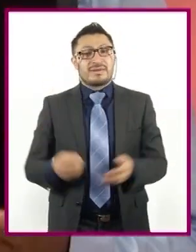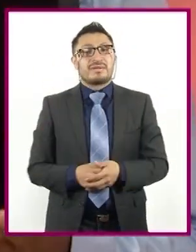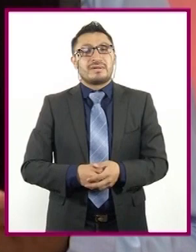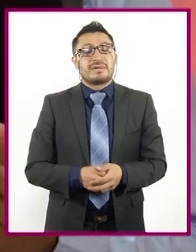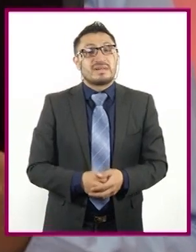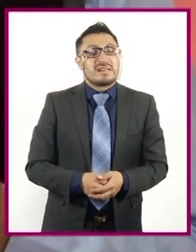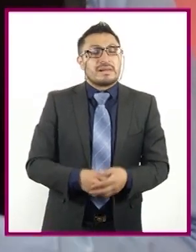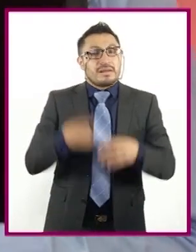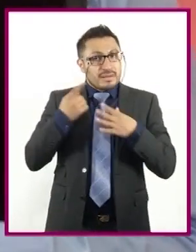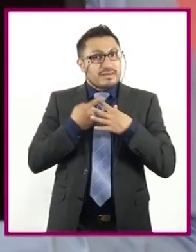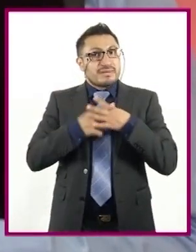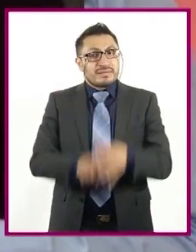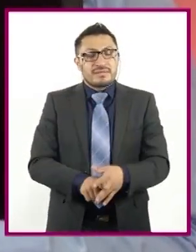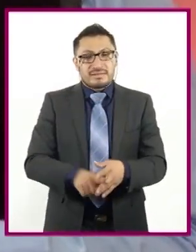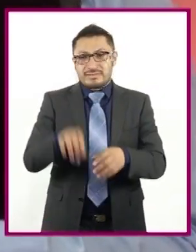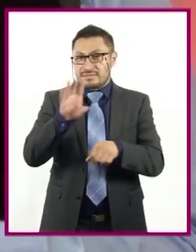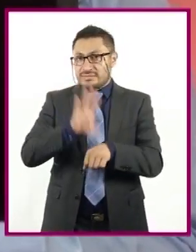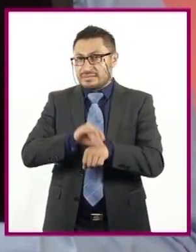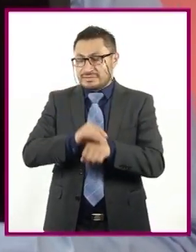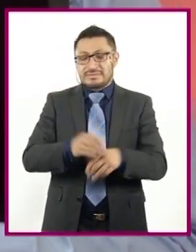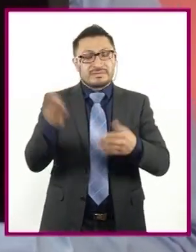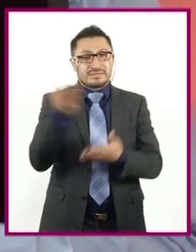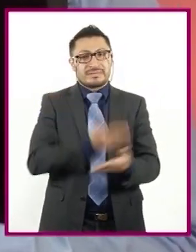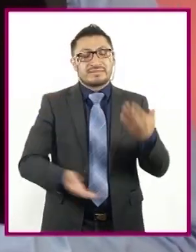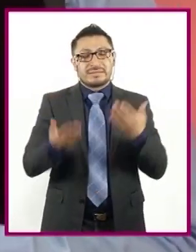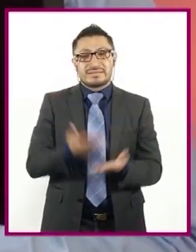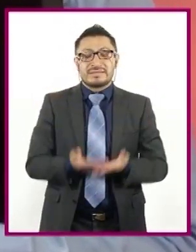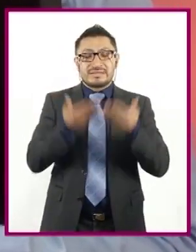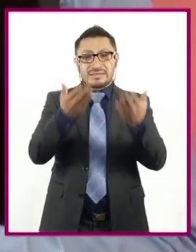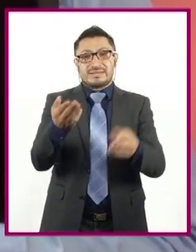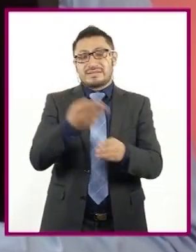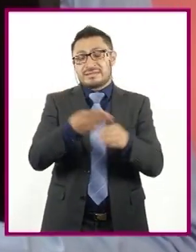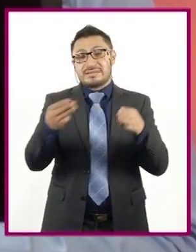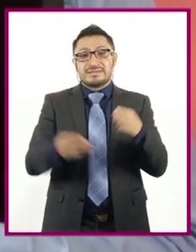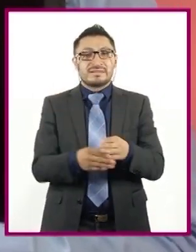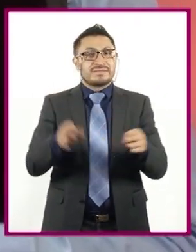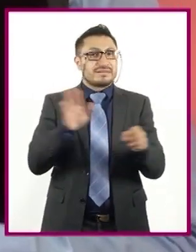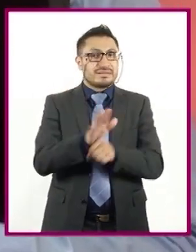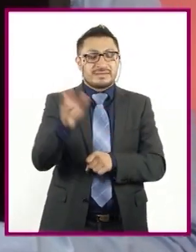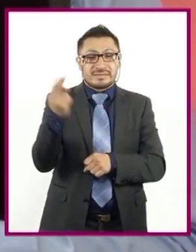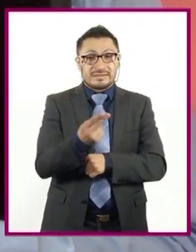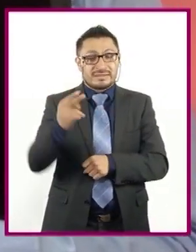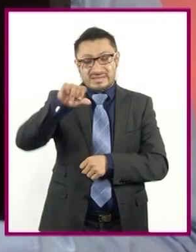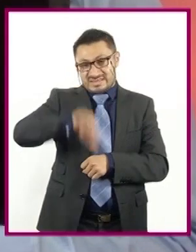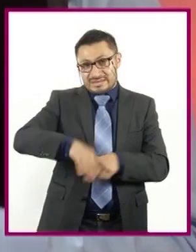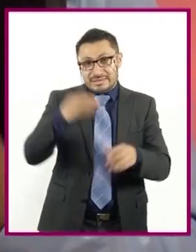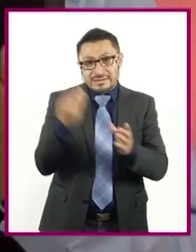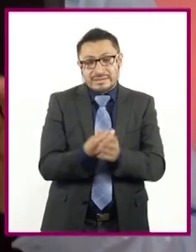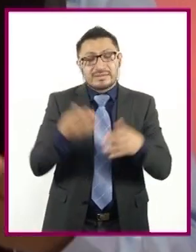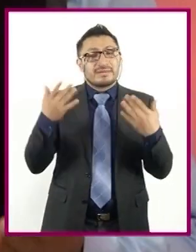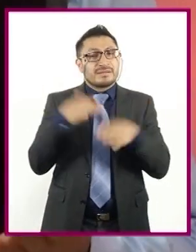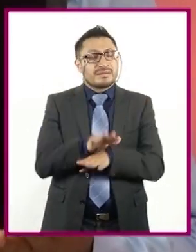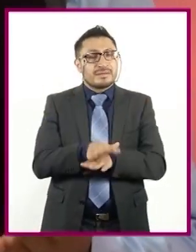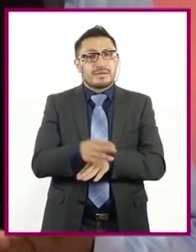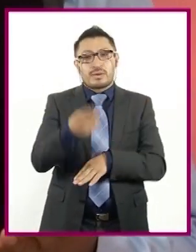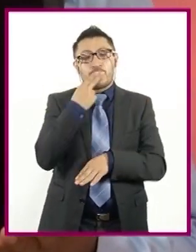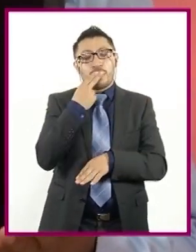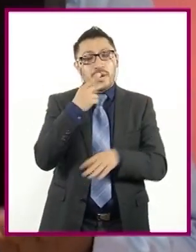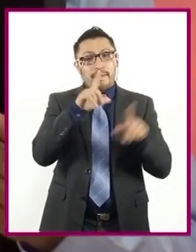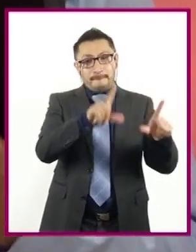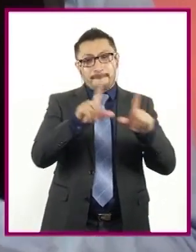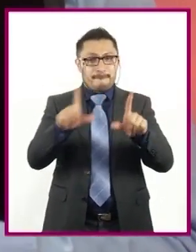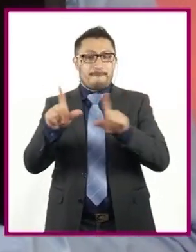Para iniciar, permítanme compartirles los materiales que necesitarán en esta sesión de utilizar las